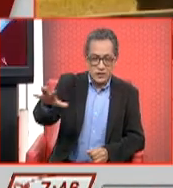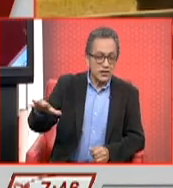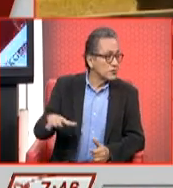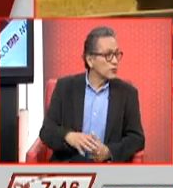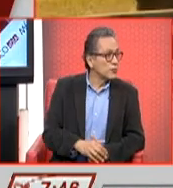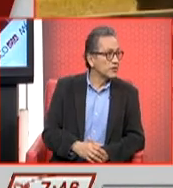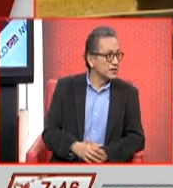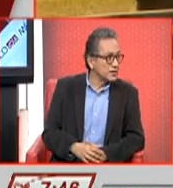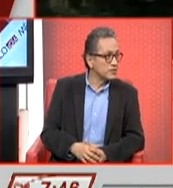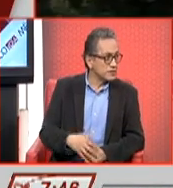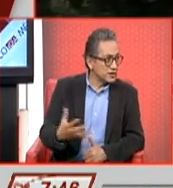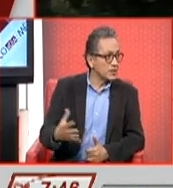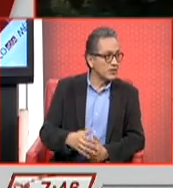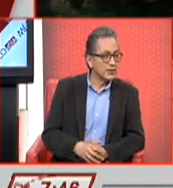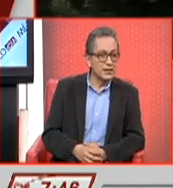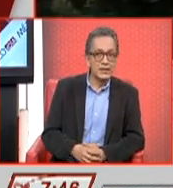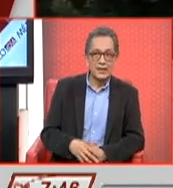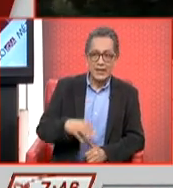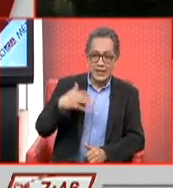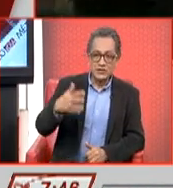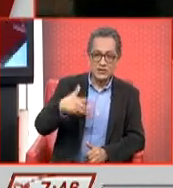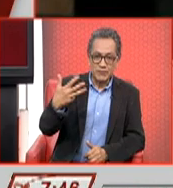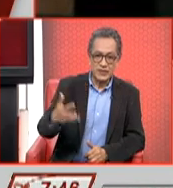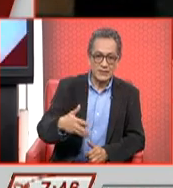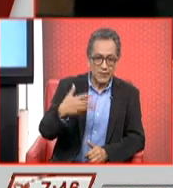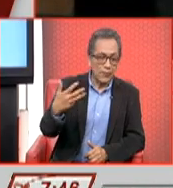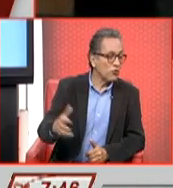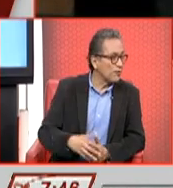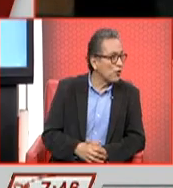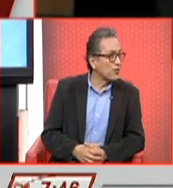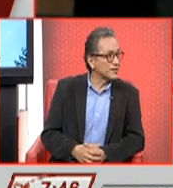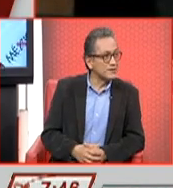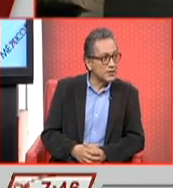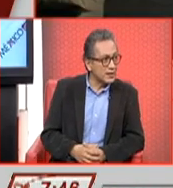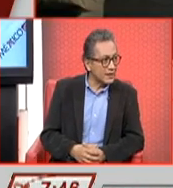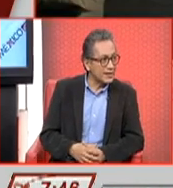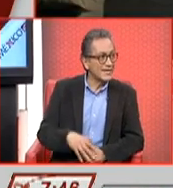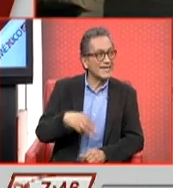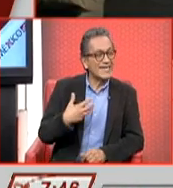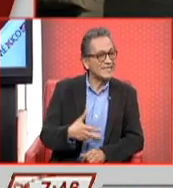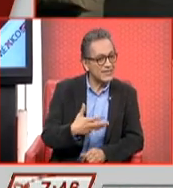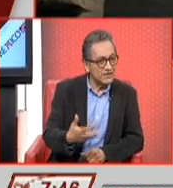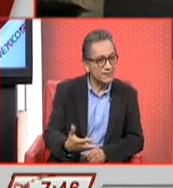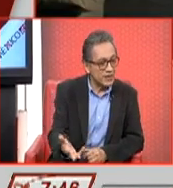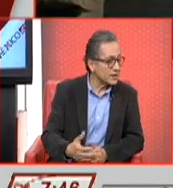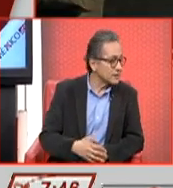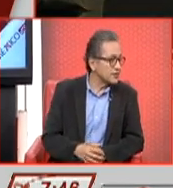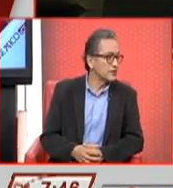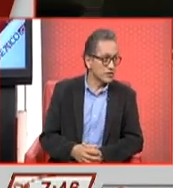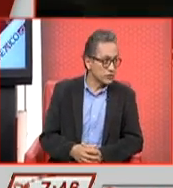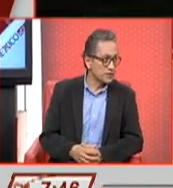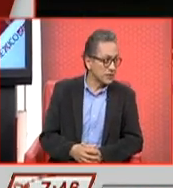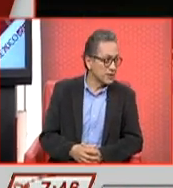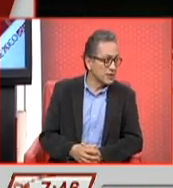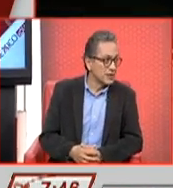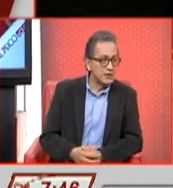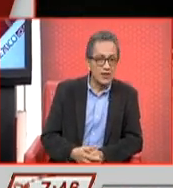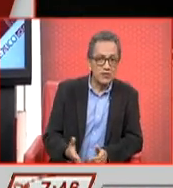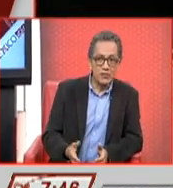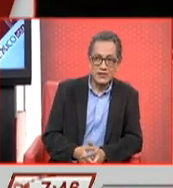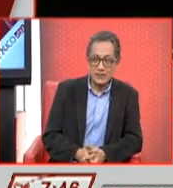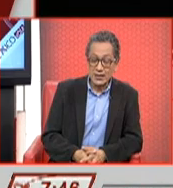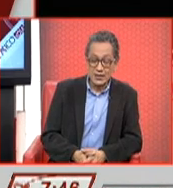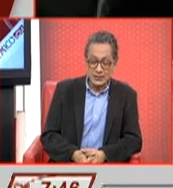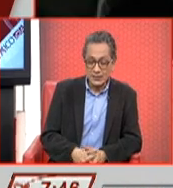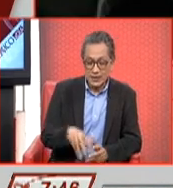digamos, la estancia de un grupo de niños de esta manera, ellos empiezan poco a poco a asimilar qué significa el sentido de su vida. Y